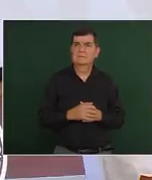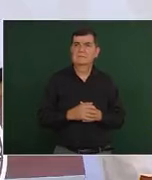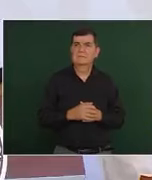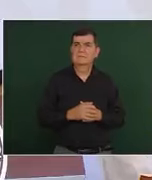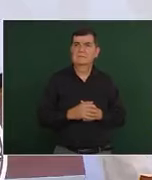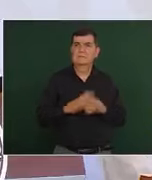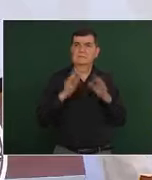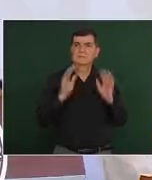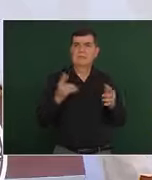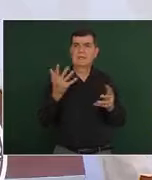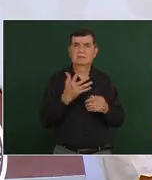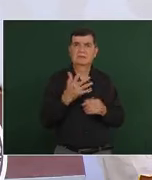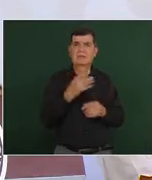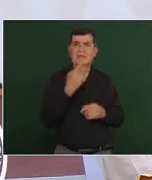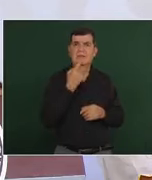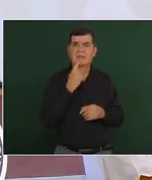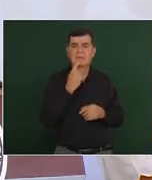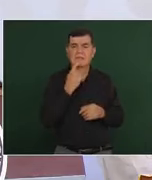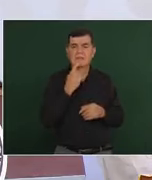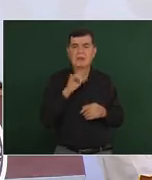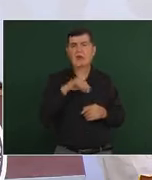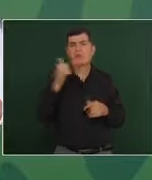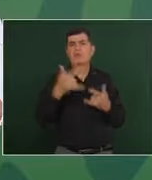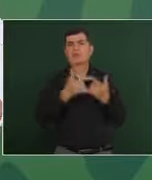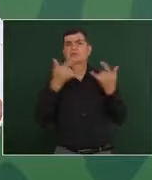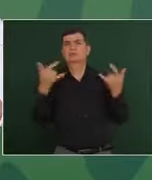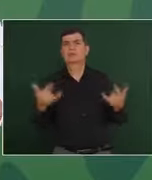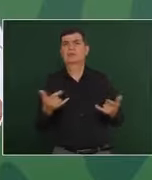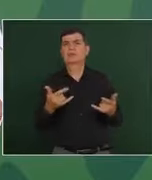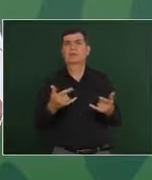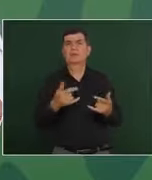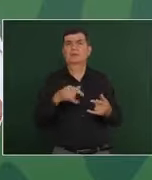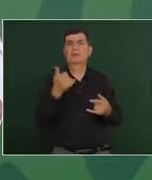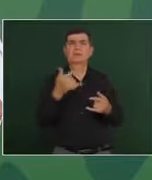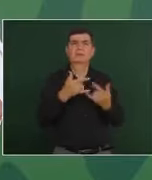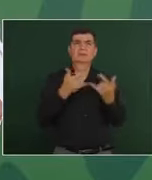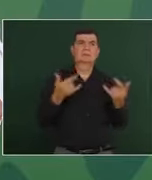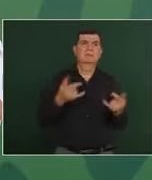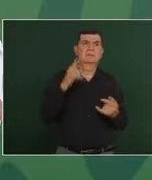ya está creando Andrés Manuel otra verdad histórica.